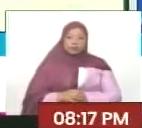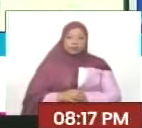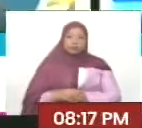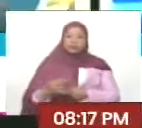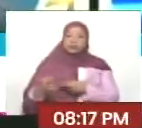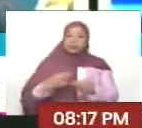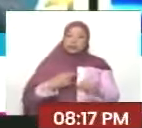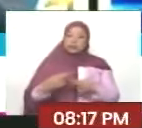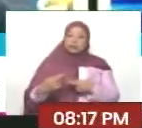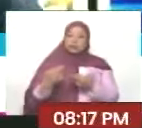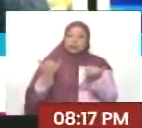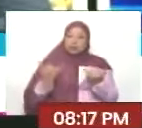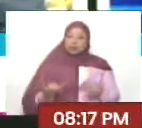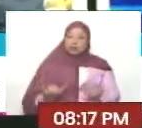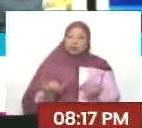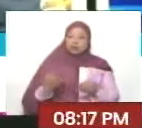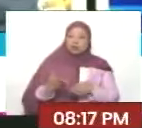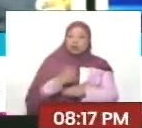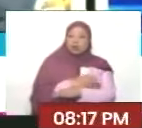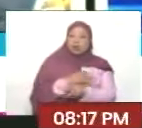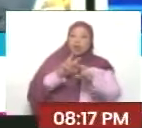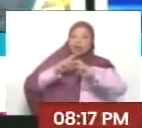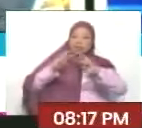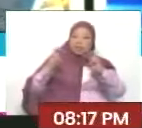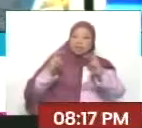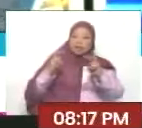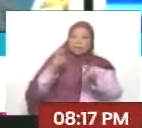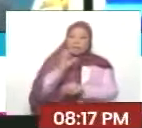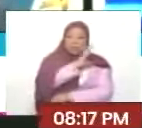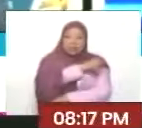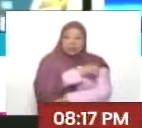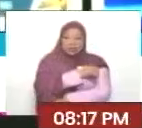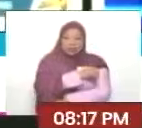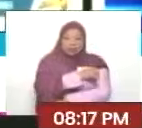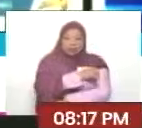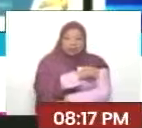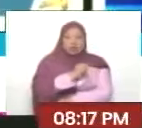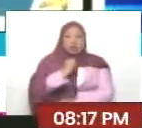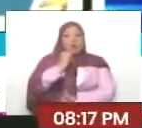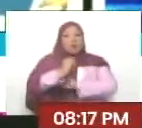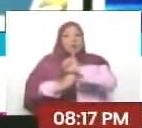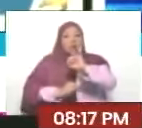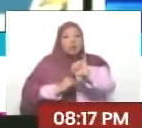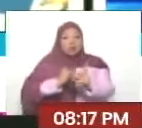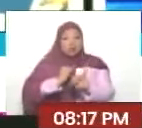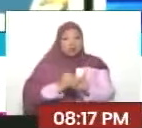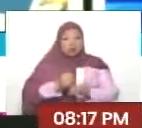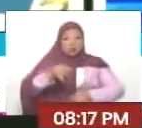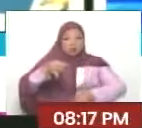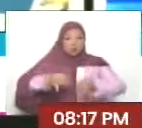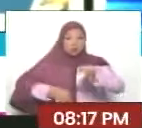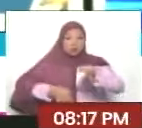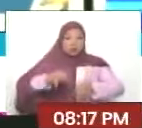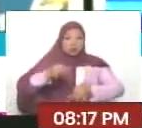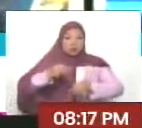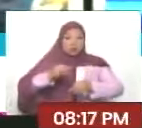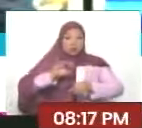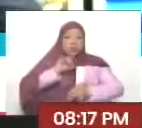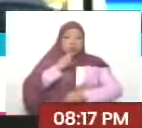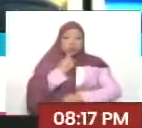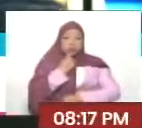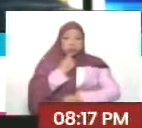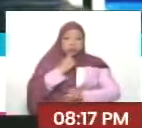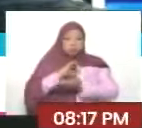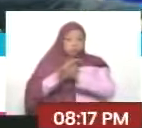relación al tema de Palestina, la Corte Internacional de Justicia queda por el